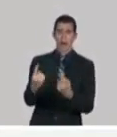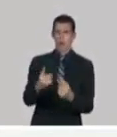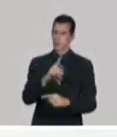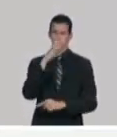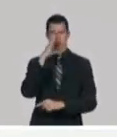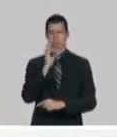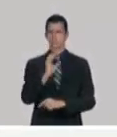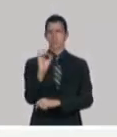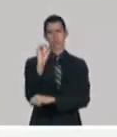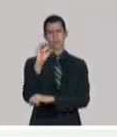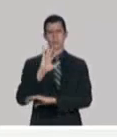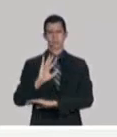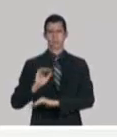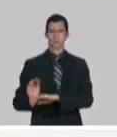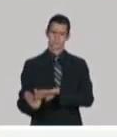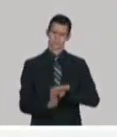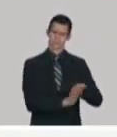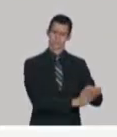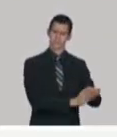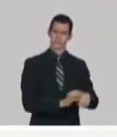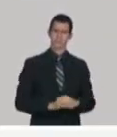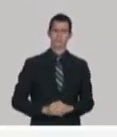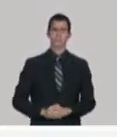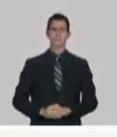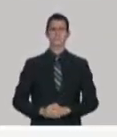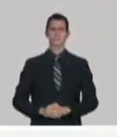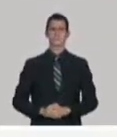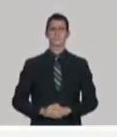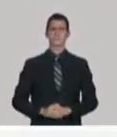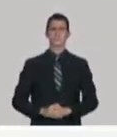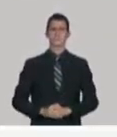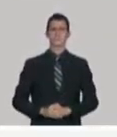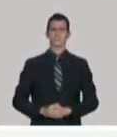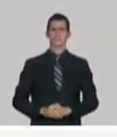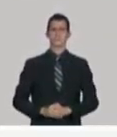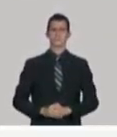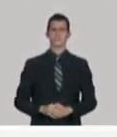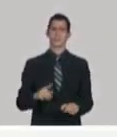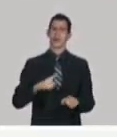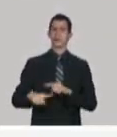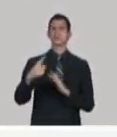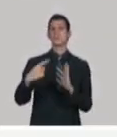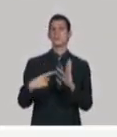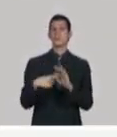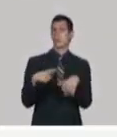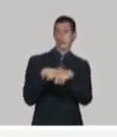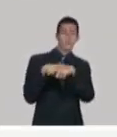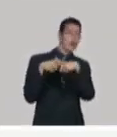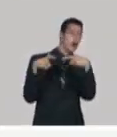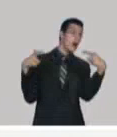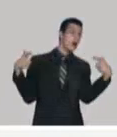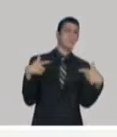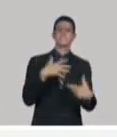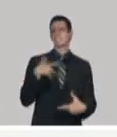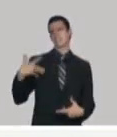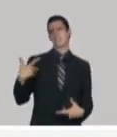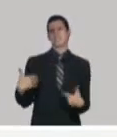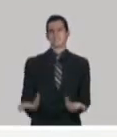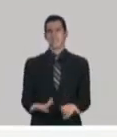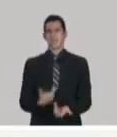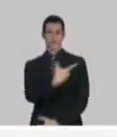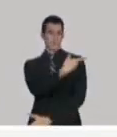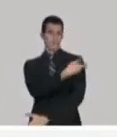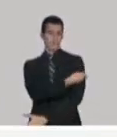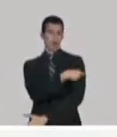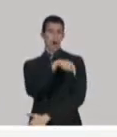evento más importante fue el momento que acá decían a nivel del sitio de la infección del sitio de la inyección interesante también igual que pasó en